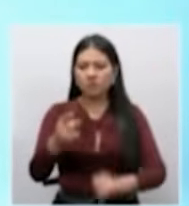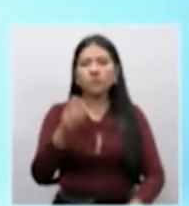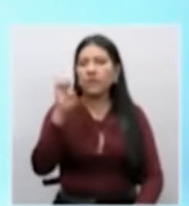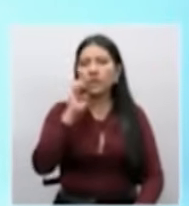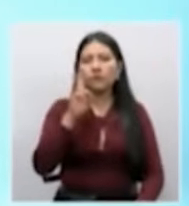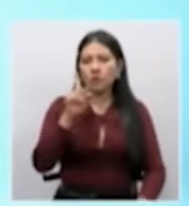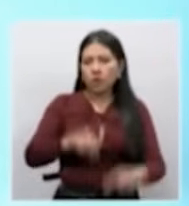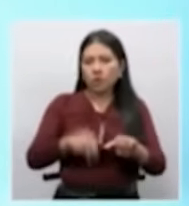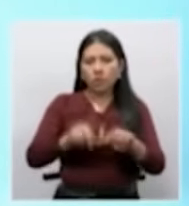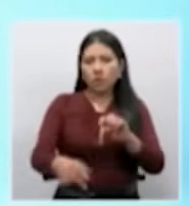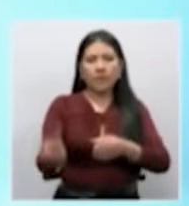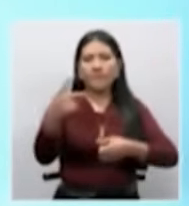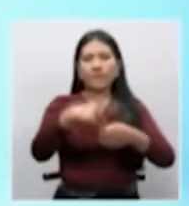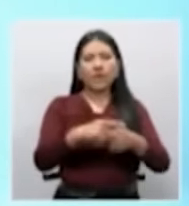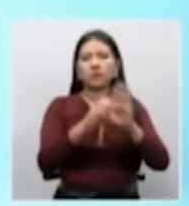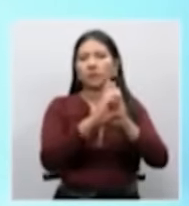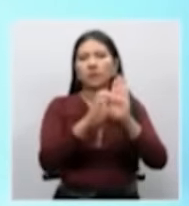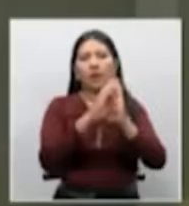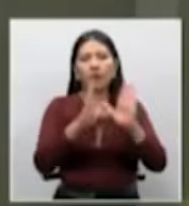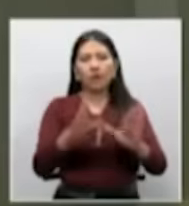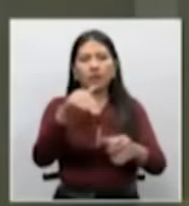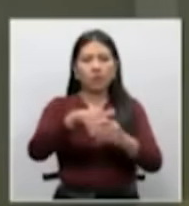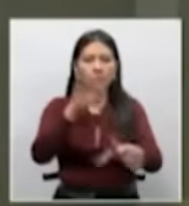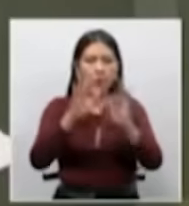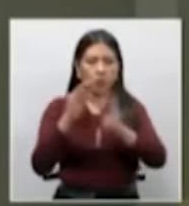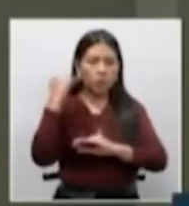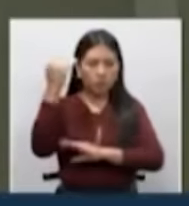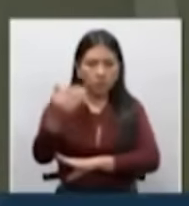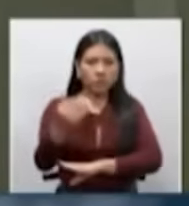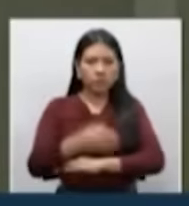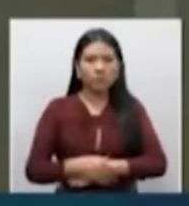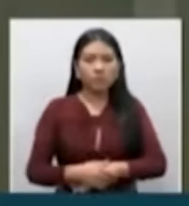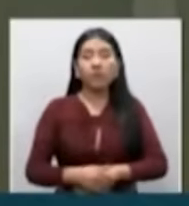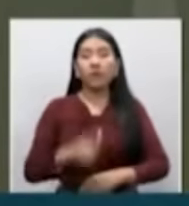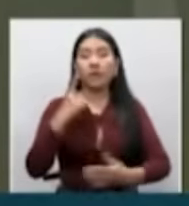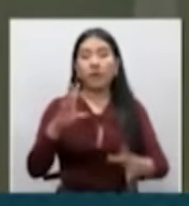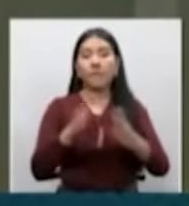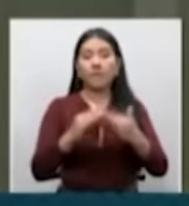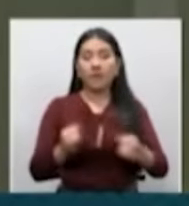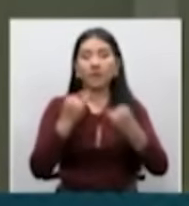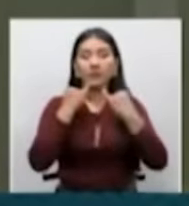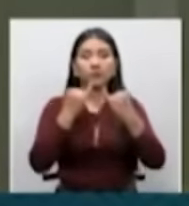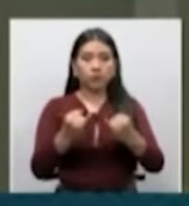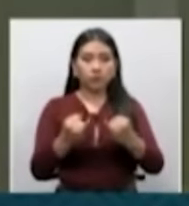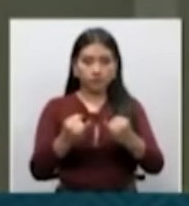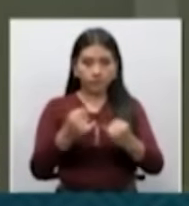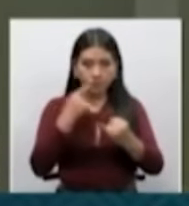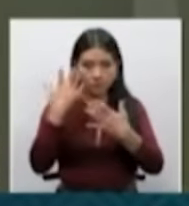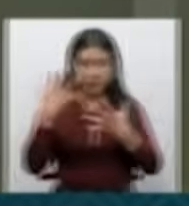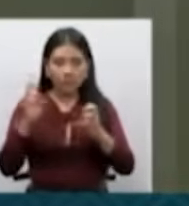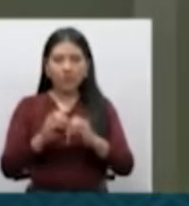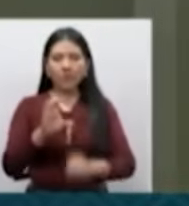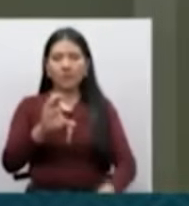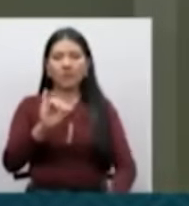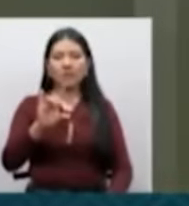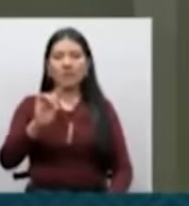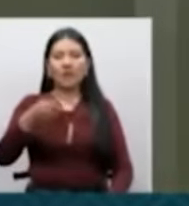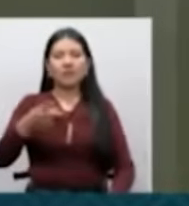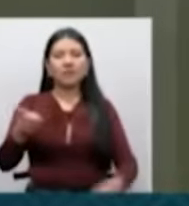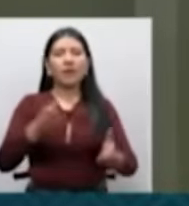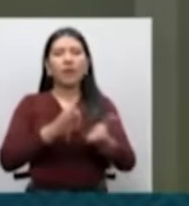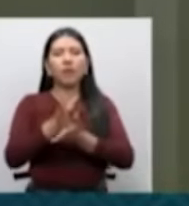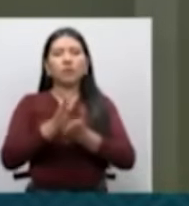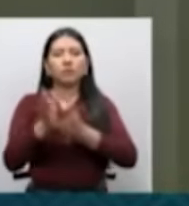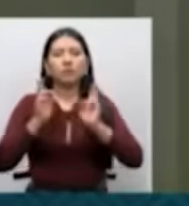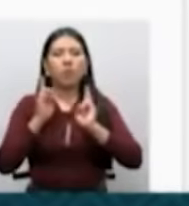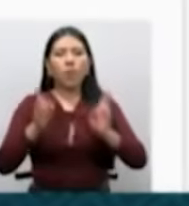participar en las elecciones mediante este informe el número el hecho de que la Comisión Interamericana de Derechos Humanos haya